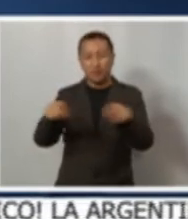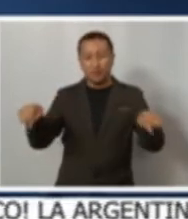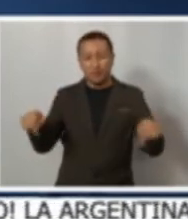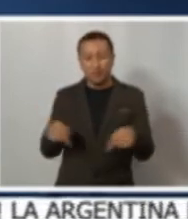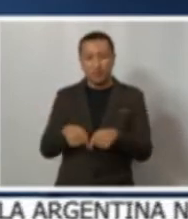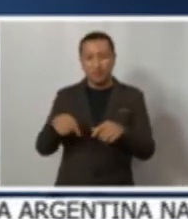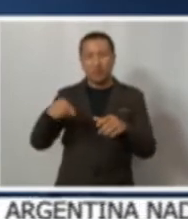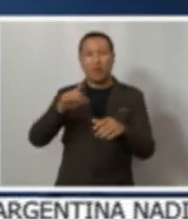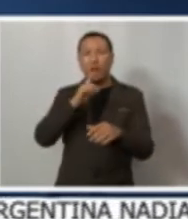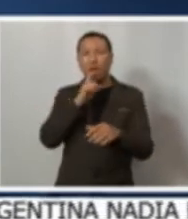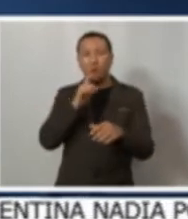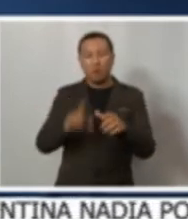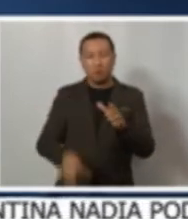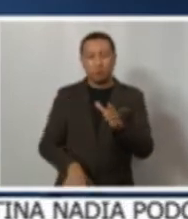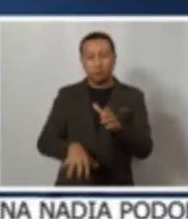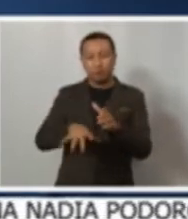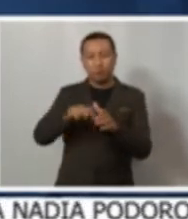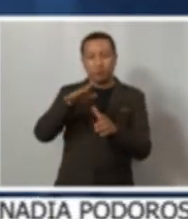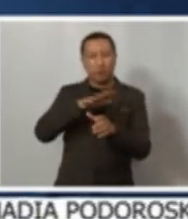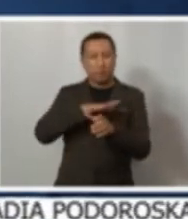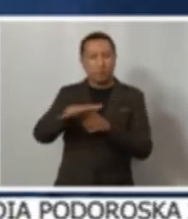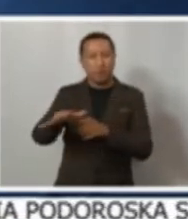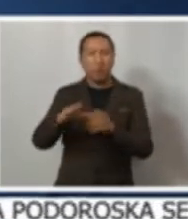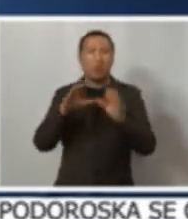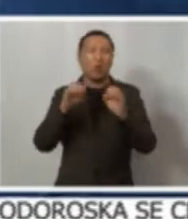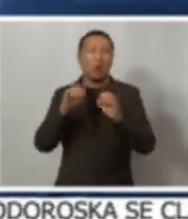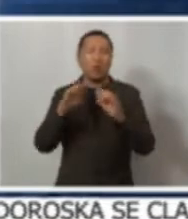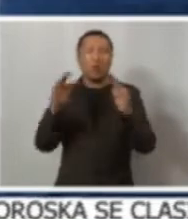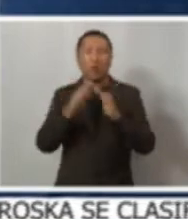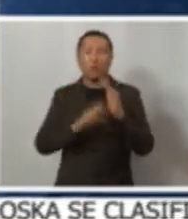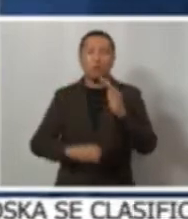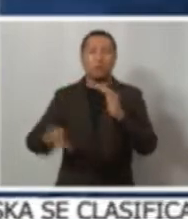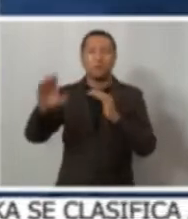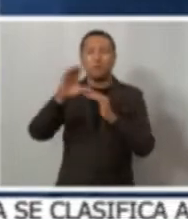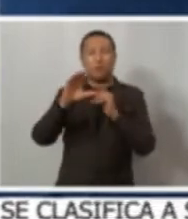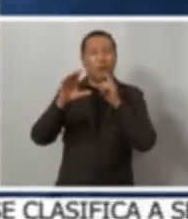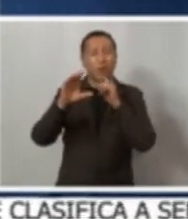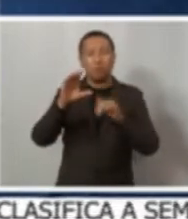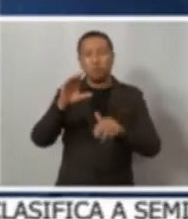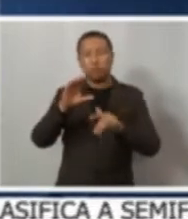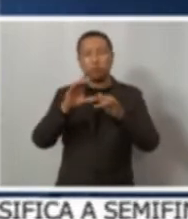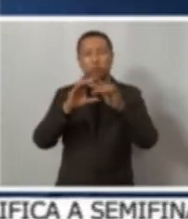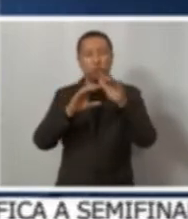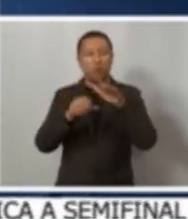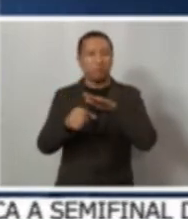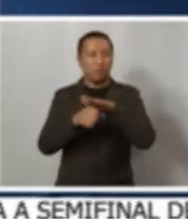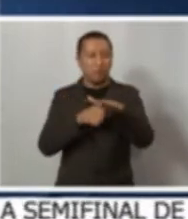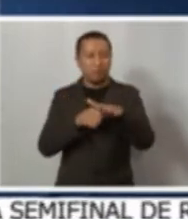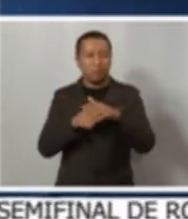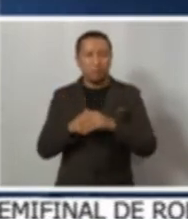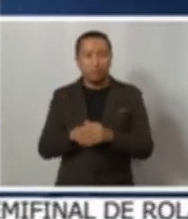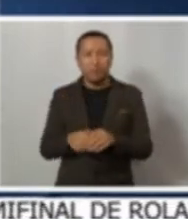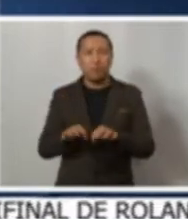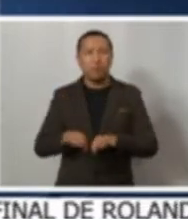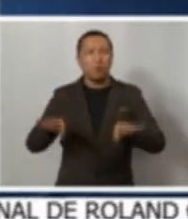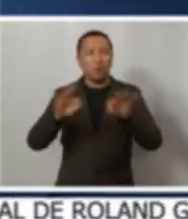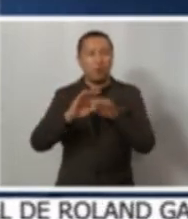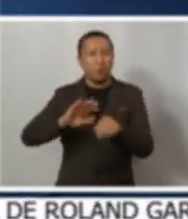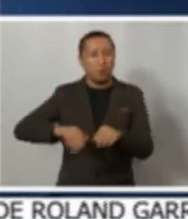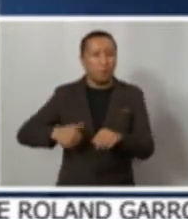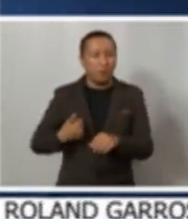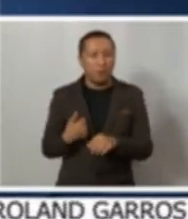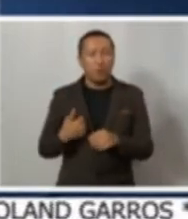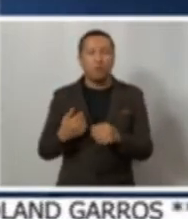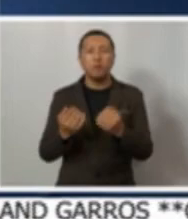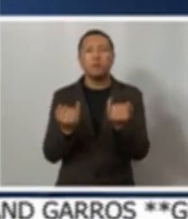racional del vital líquido ante la posible interrupción de la energía eléctrica, que es muy factible, y que con eso, bueno, se detuviera